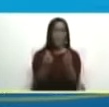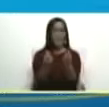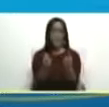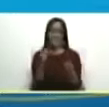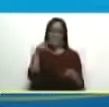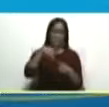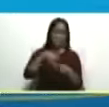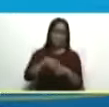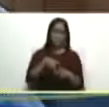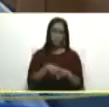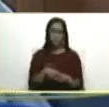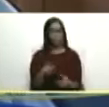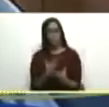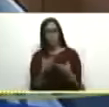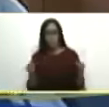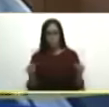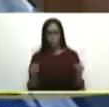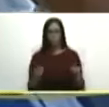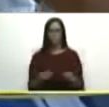salvaje.